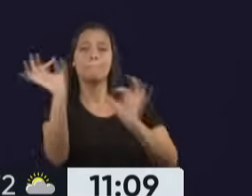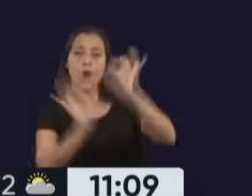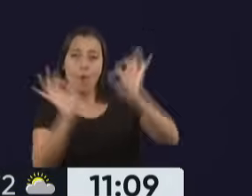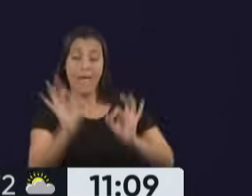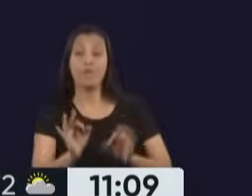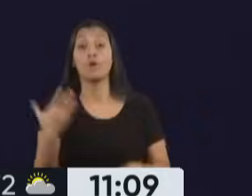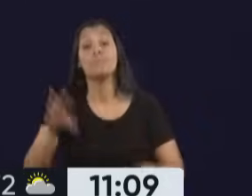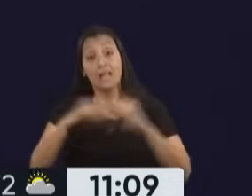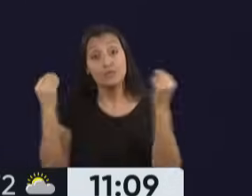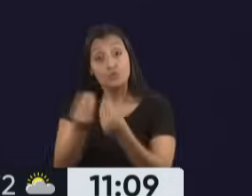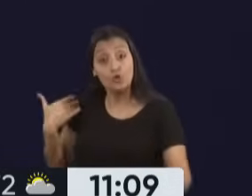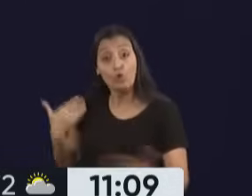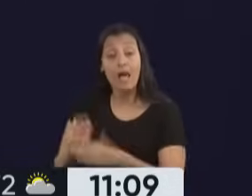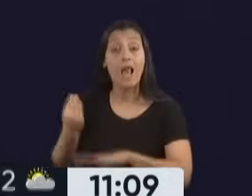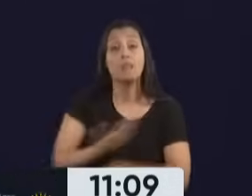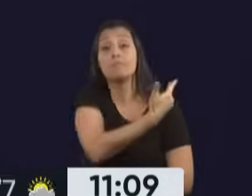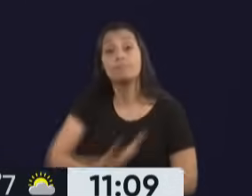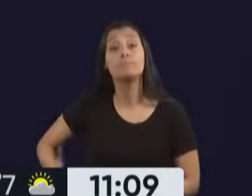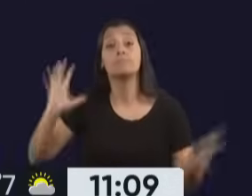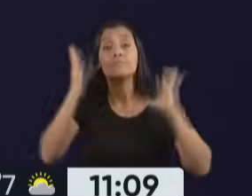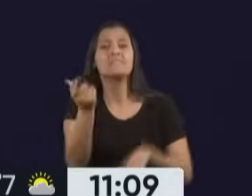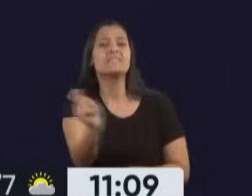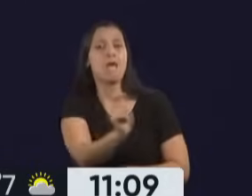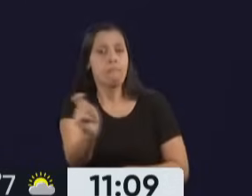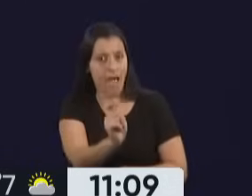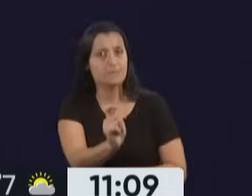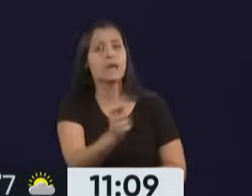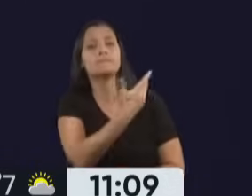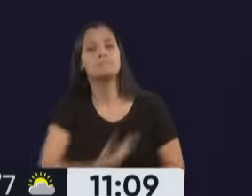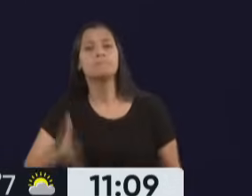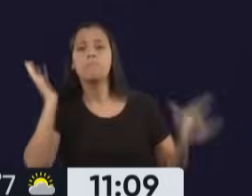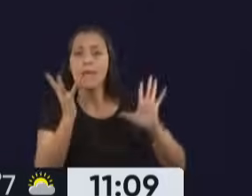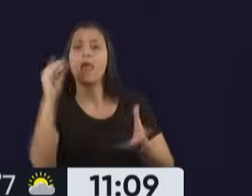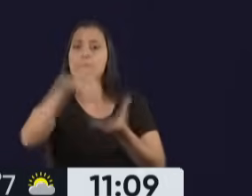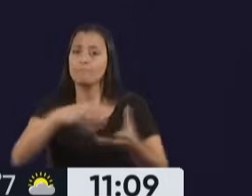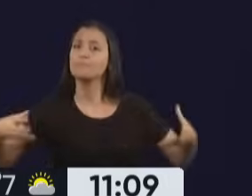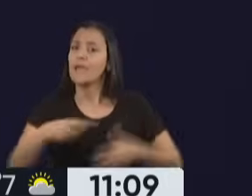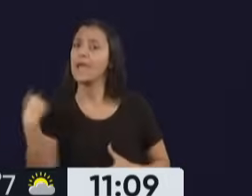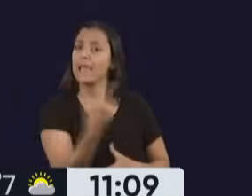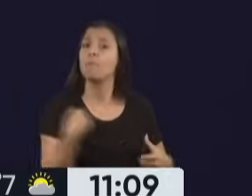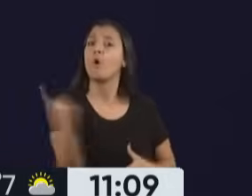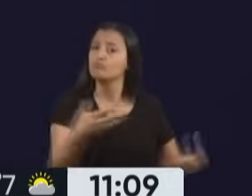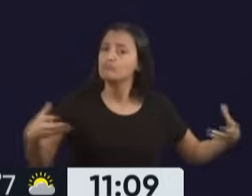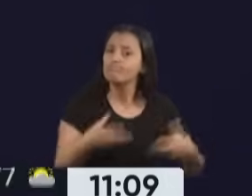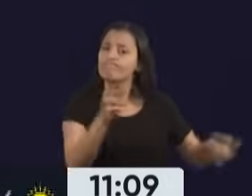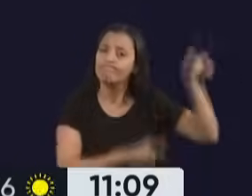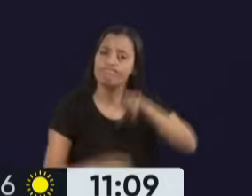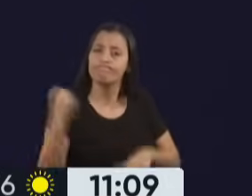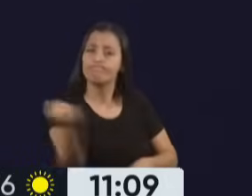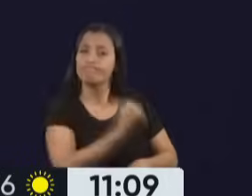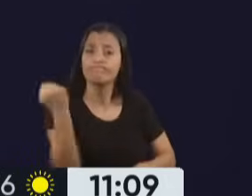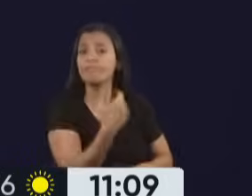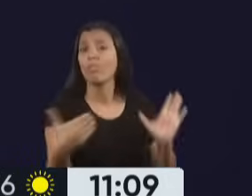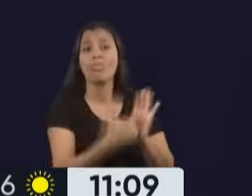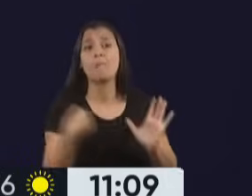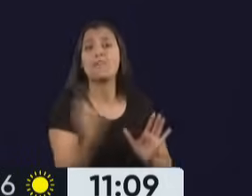presidente Milei, su gabinete, su equipo de trabajo, hicimos lo que pudimos con las